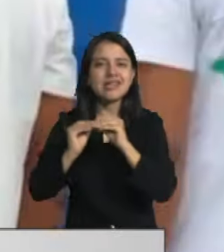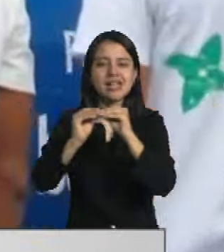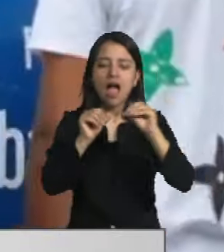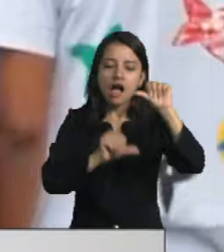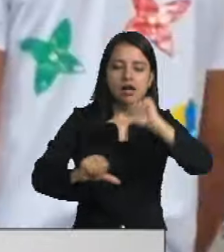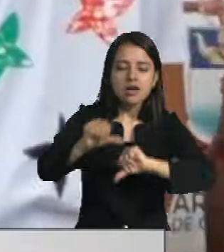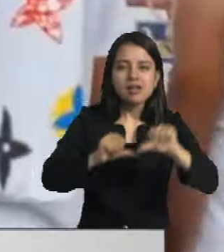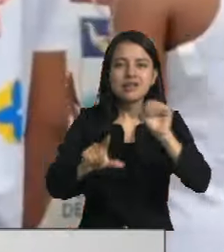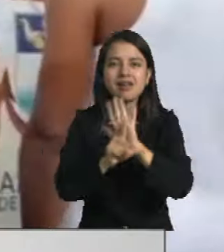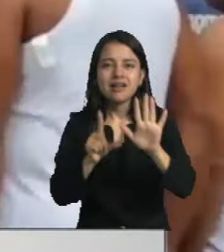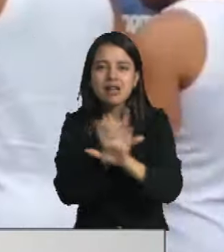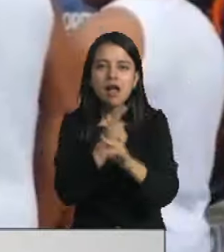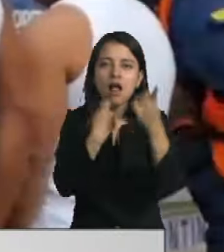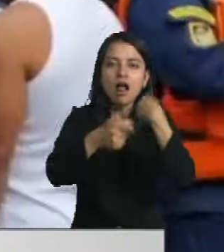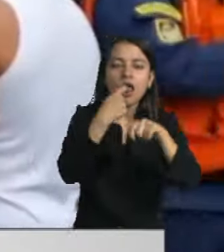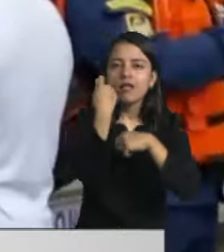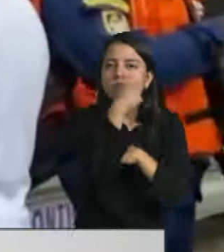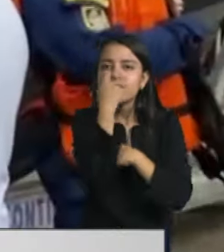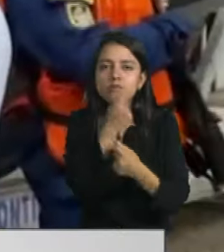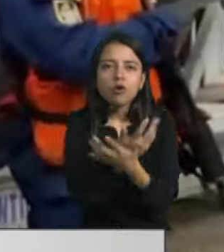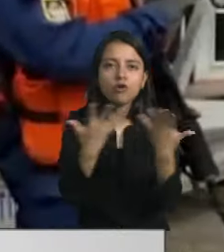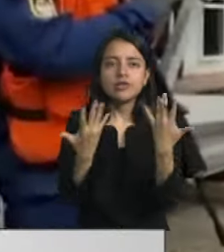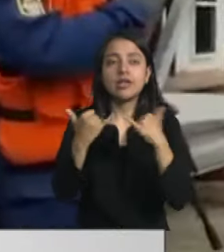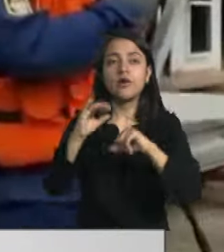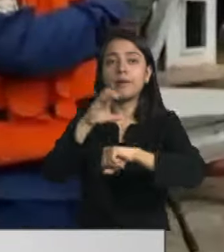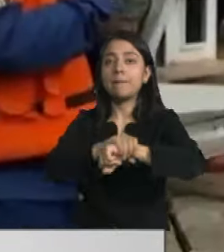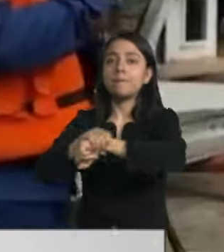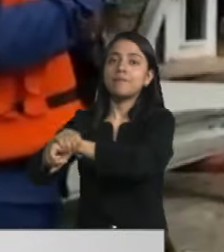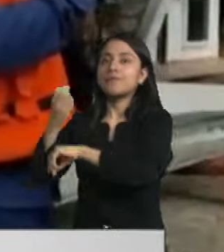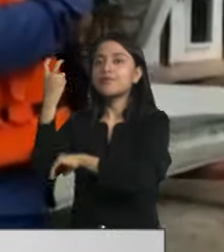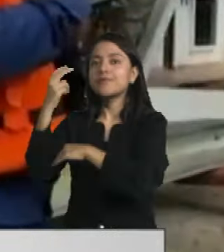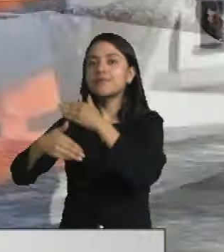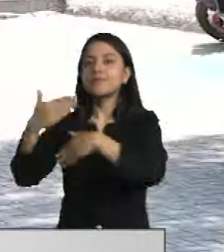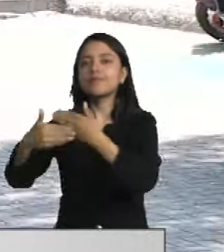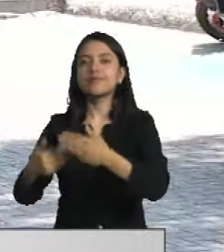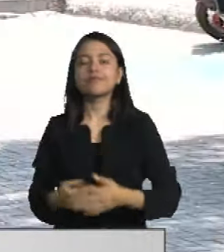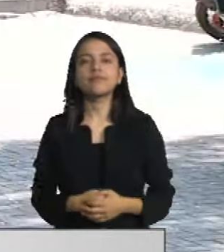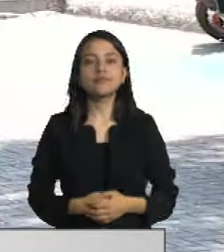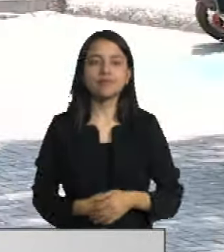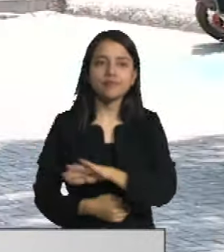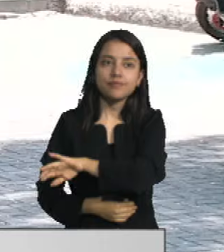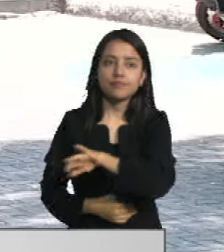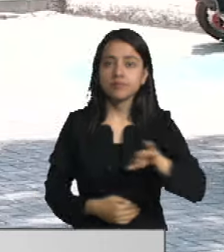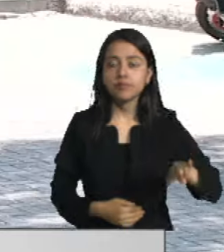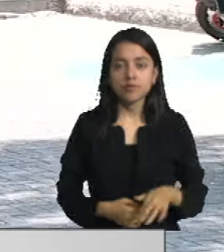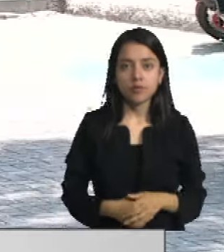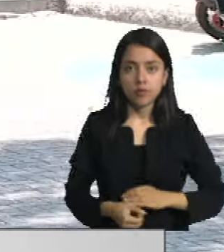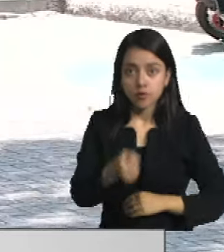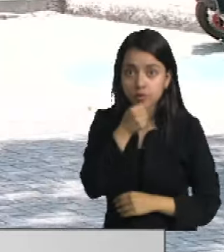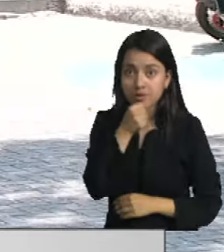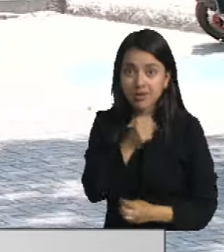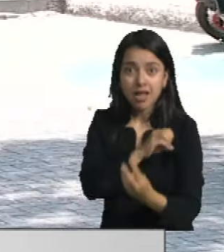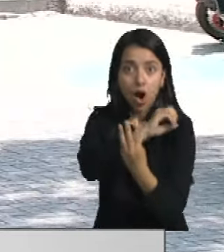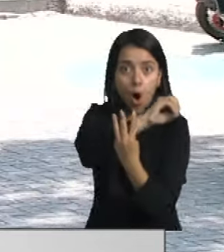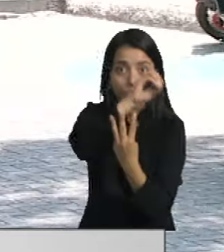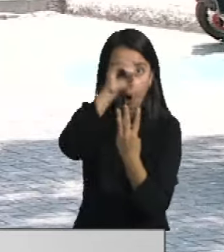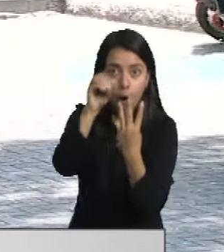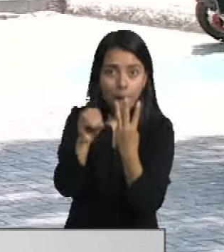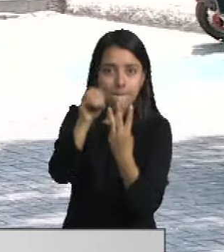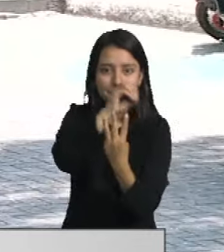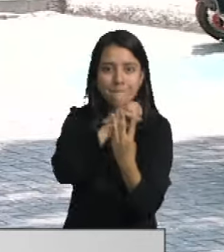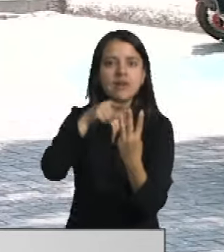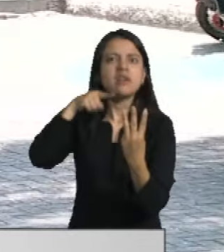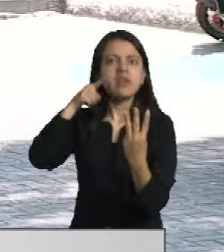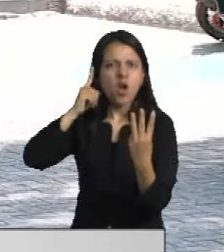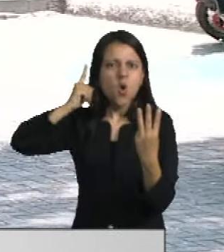puestos a disposición de la Fiscalía General de la Nación para su judicialización. Y en otras noticias, 3 hombres fueron capturados por el homicidio de una mujer